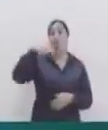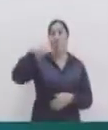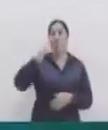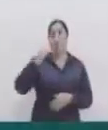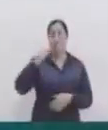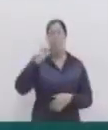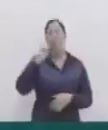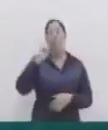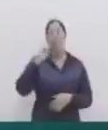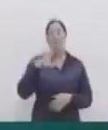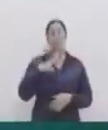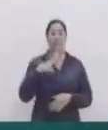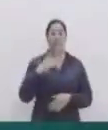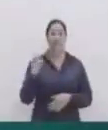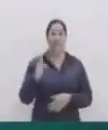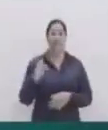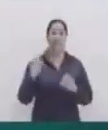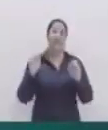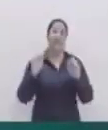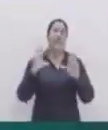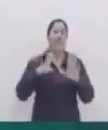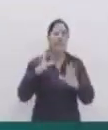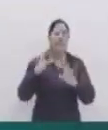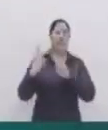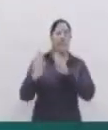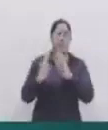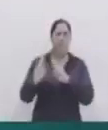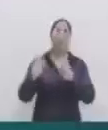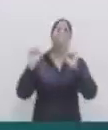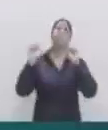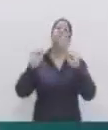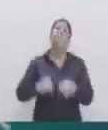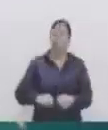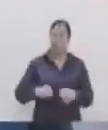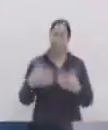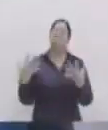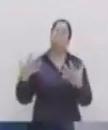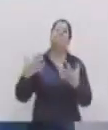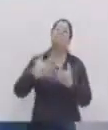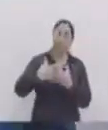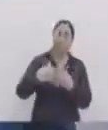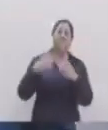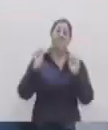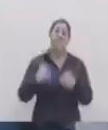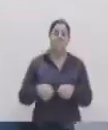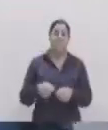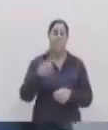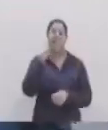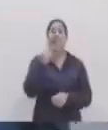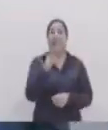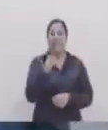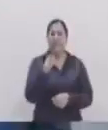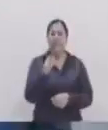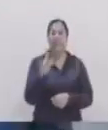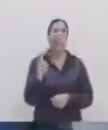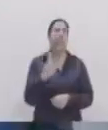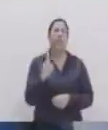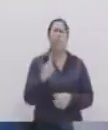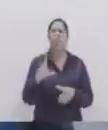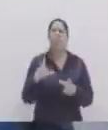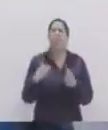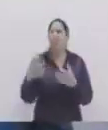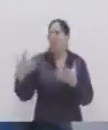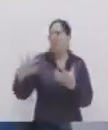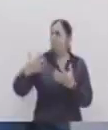¿Estamos? ¿Tienen relación? Sí, tienen mucha relación. Y eso es lo que hay que establecer. ¿En dónde se